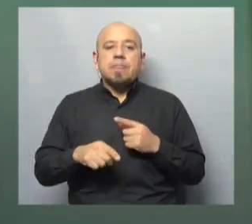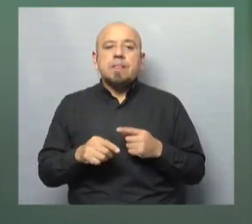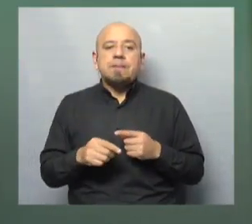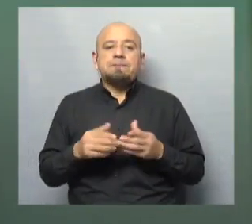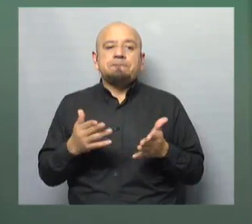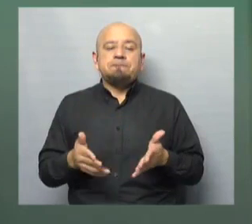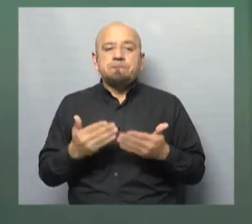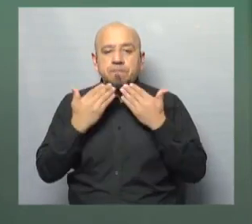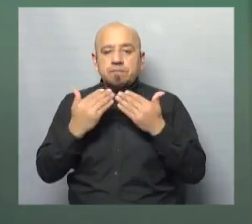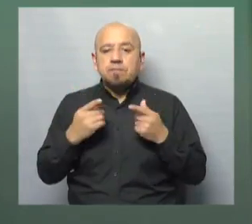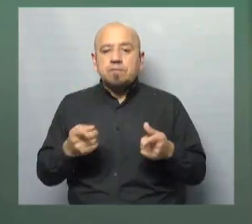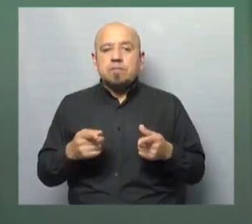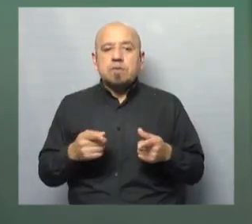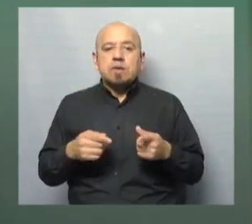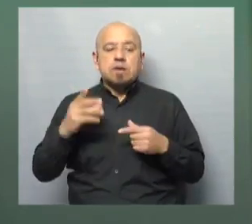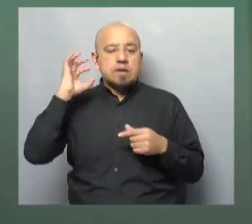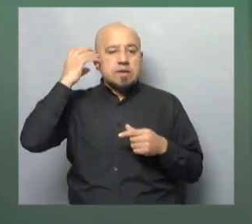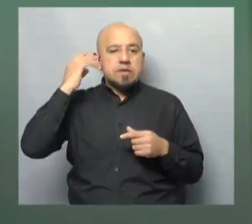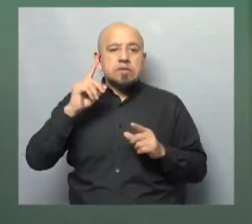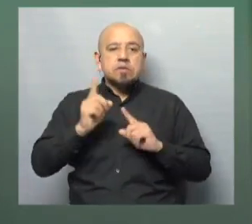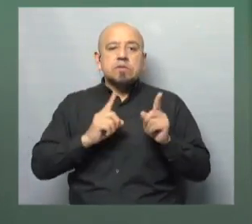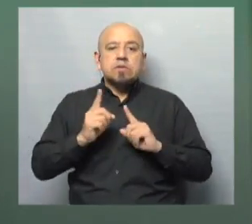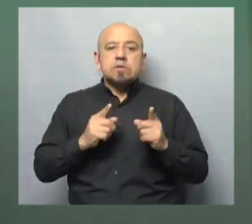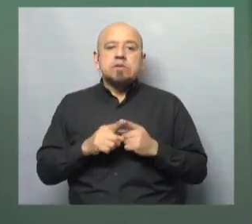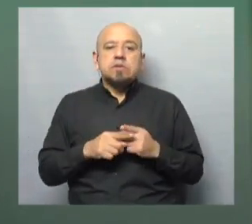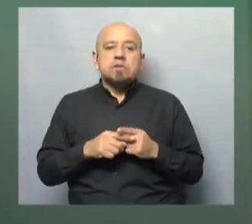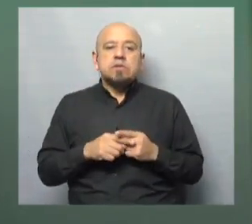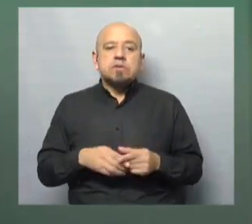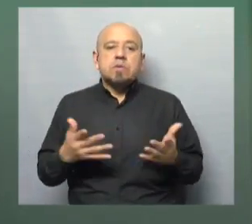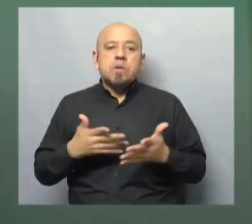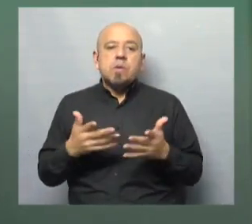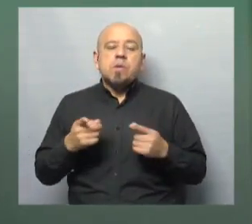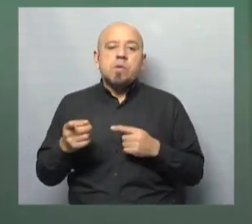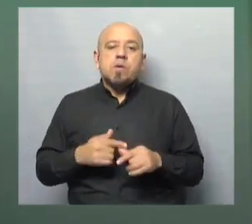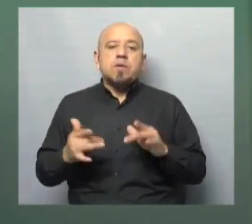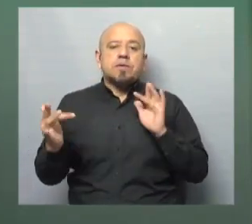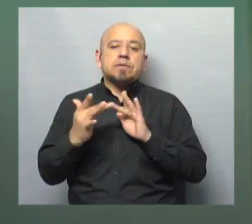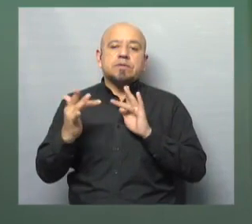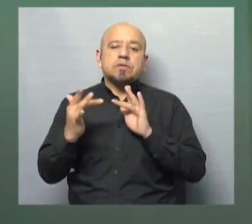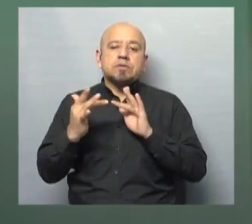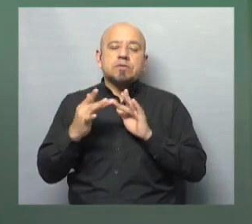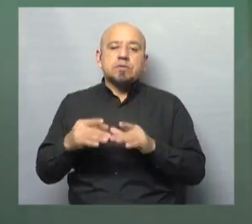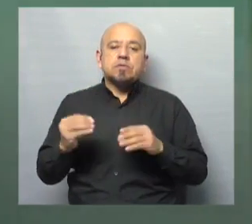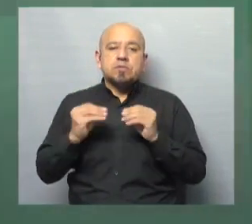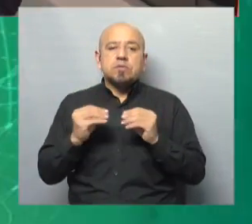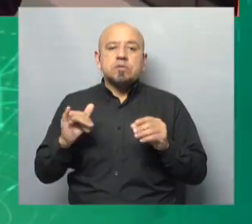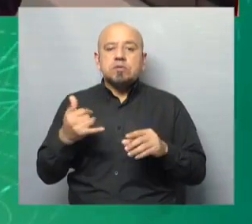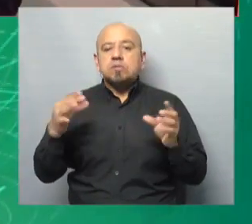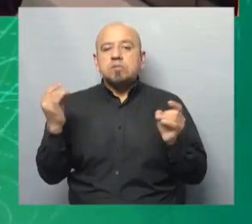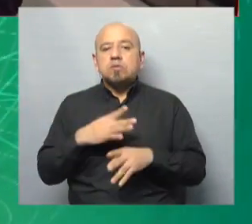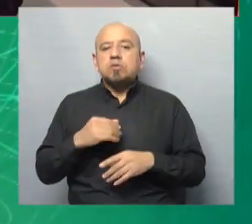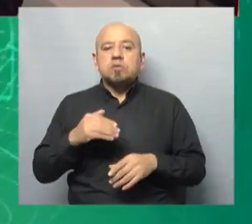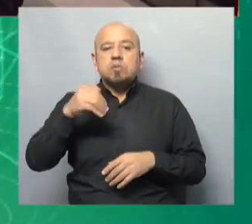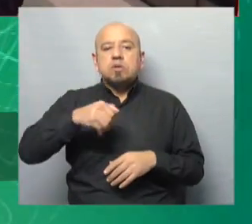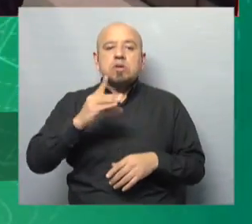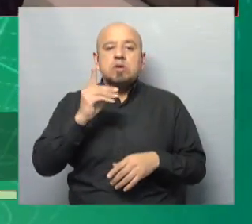v el agradecimiento de siempre a la radio de la universidad de la república salimos del estudio y vamos al contacto con uno de nuestros compañeros está pronto martín duarte cómo te va